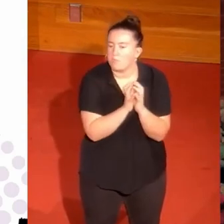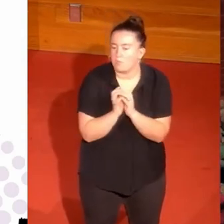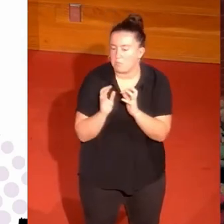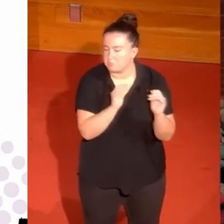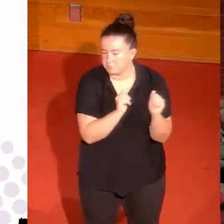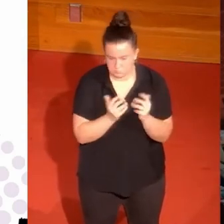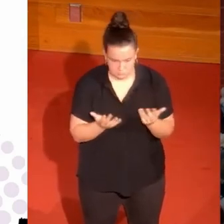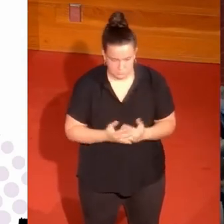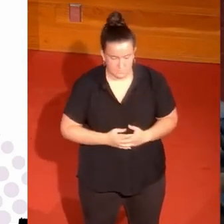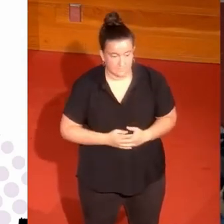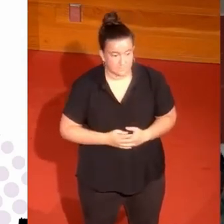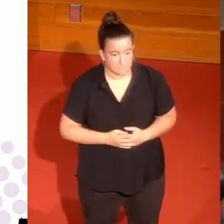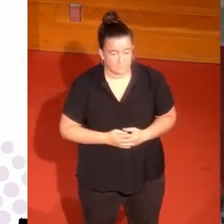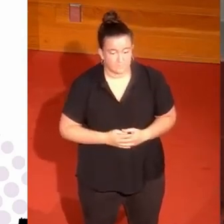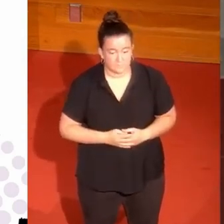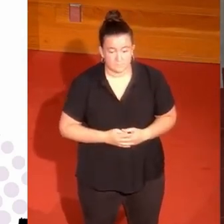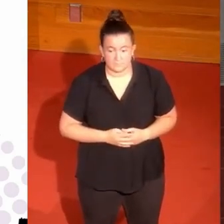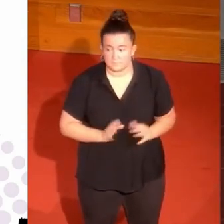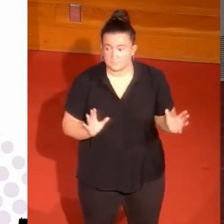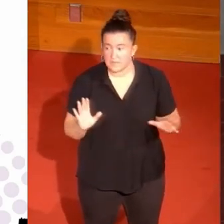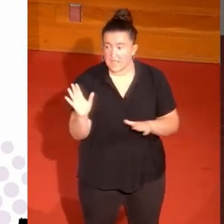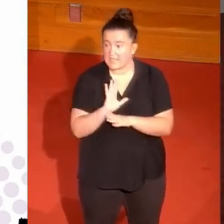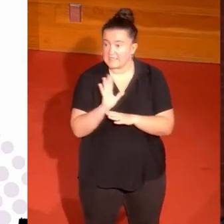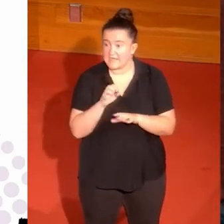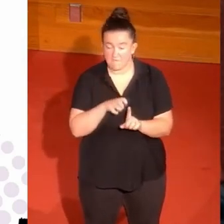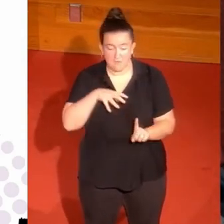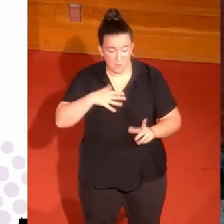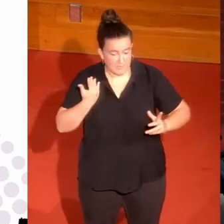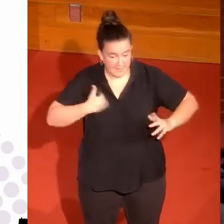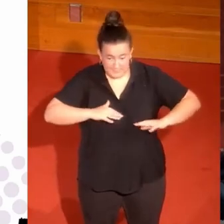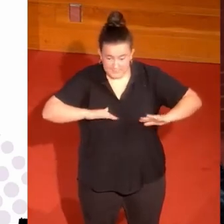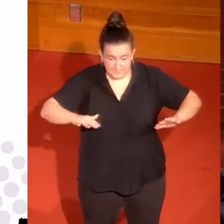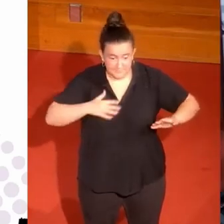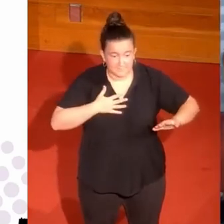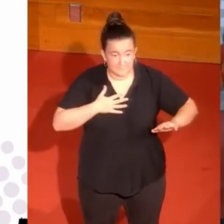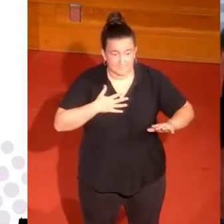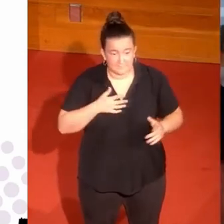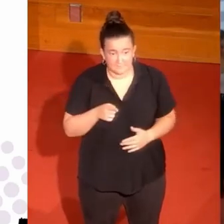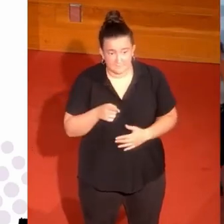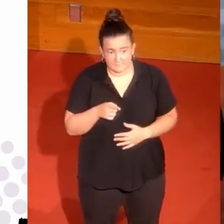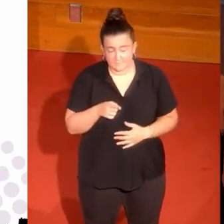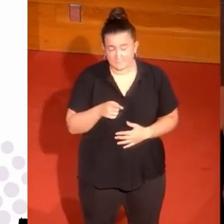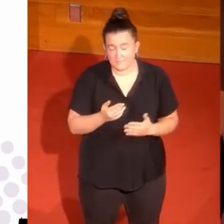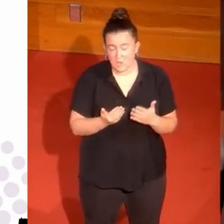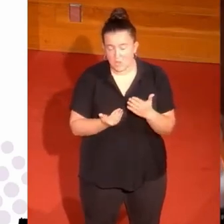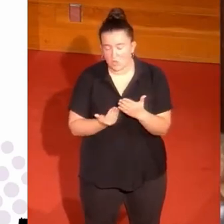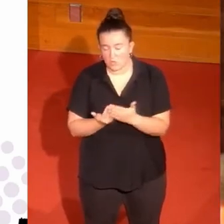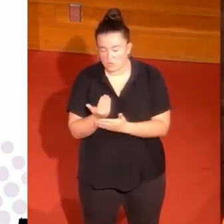solat eta Forum hon ketar Berta berar